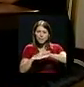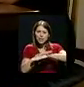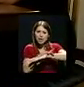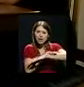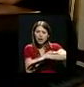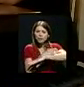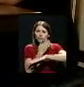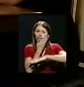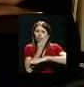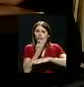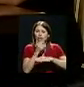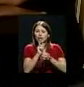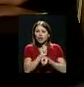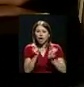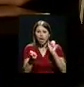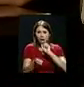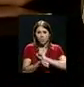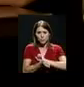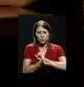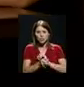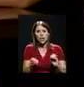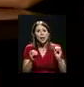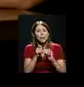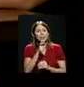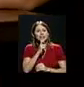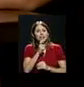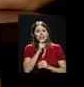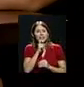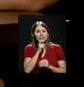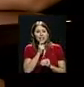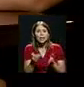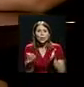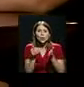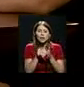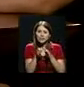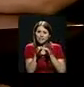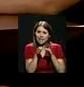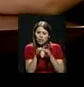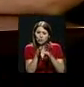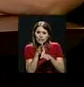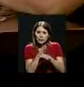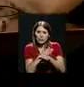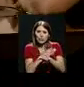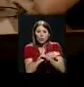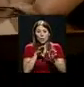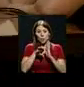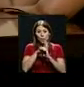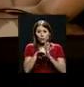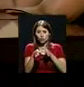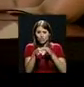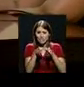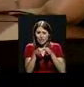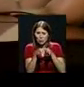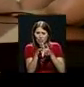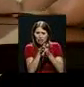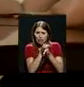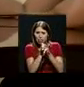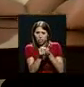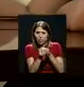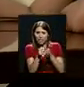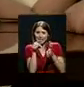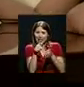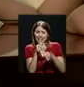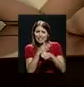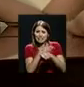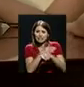cambios dentro de ellos es más difícil que se regeneren las células O sea que una célula si tiene un daño para que se cure es más